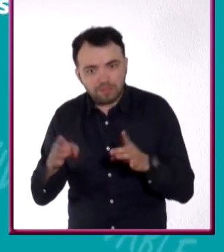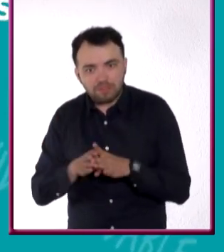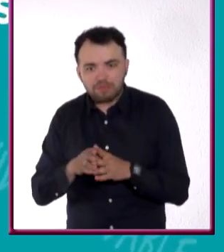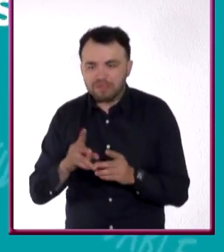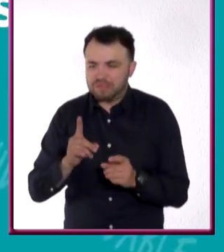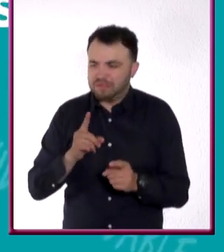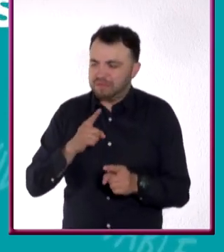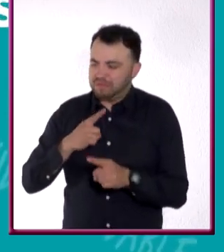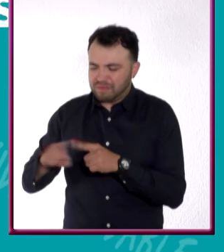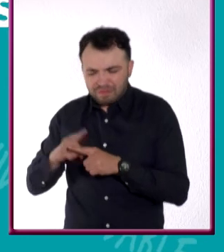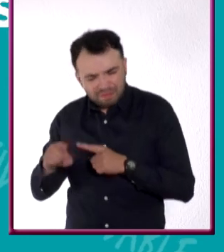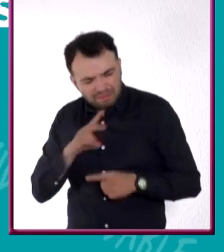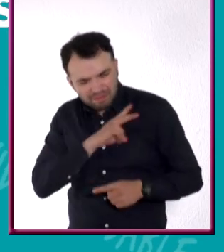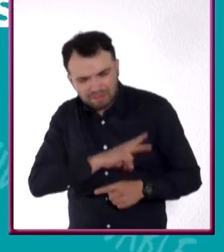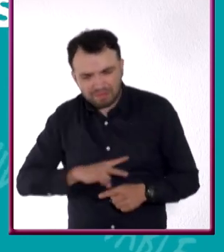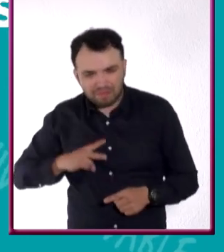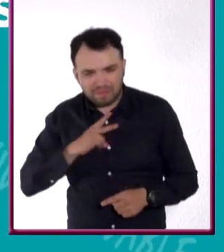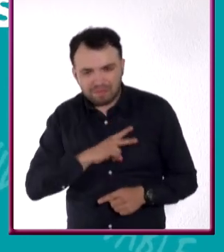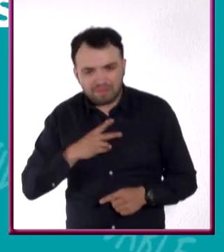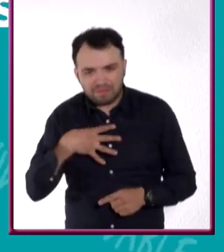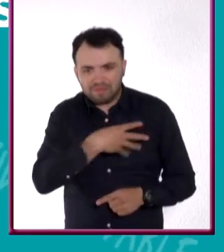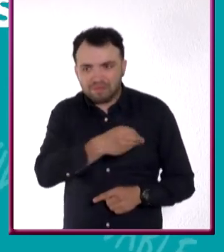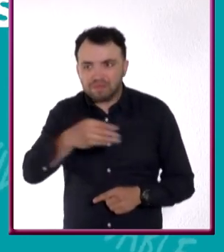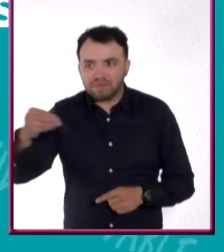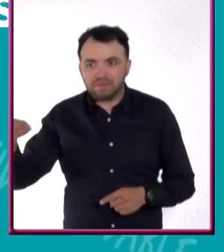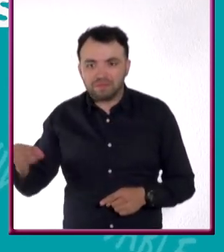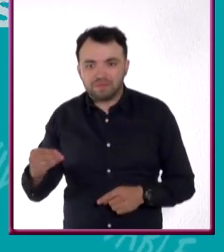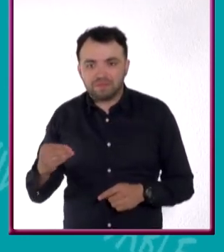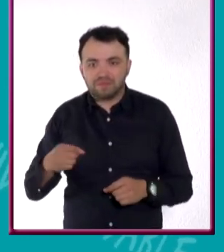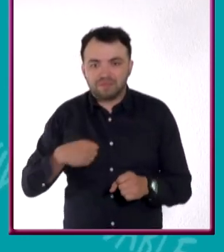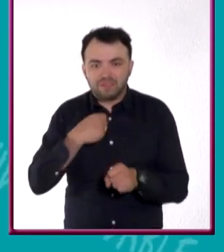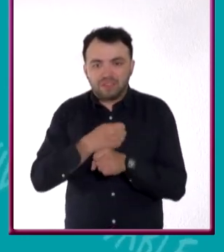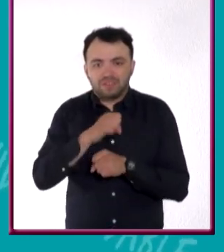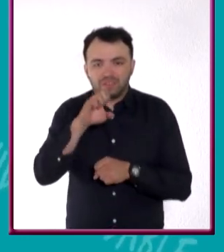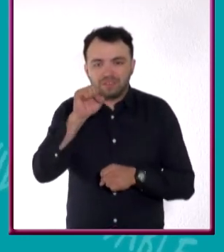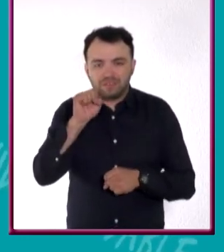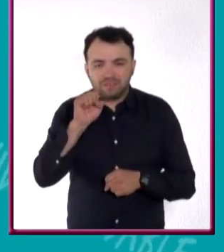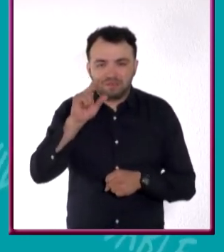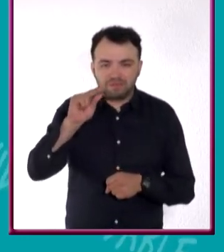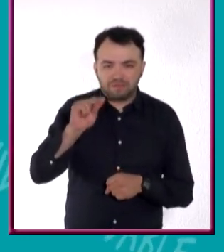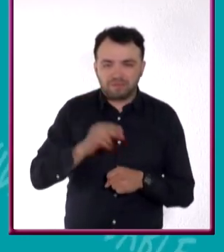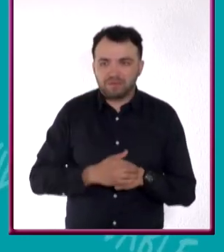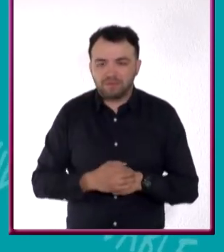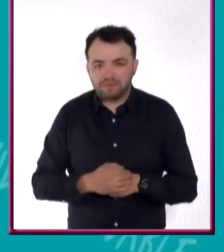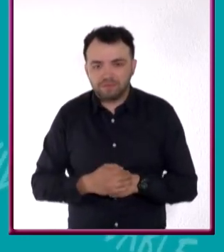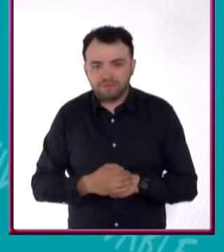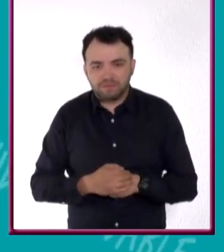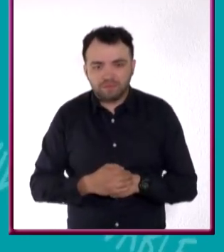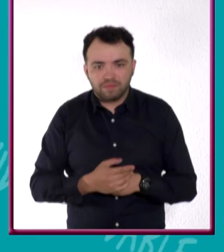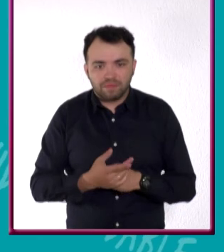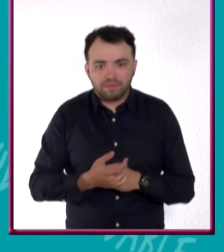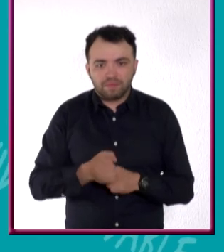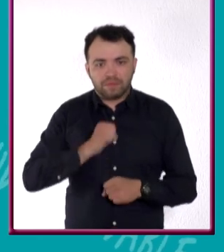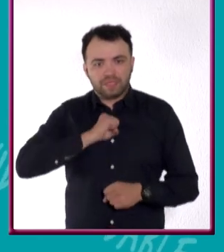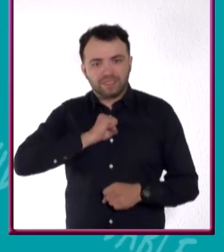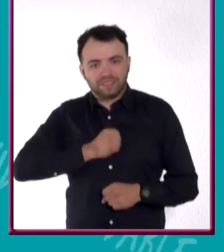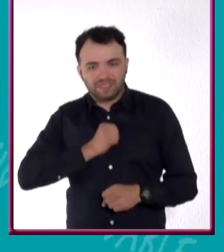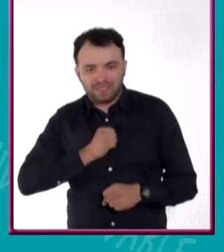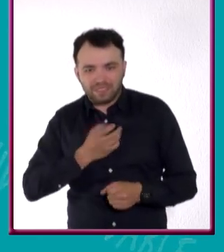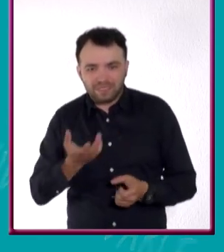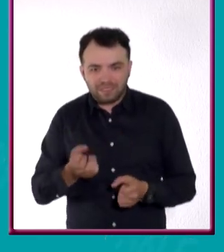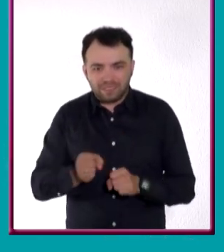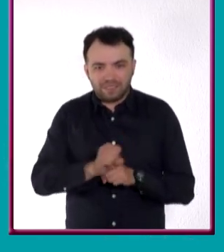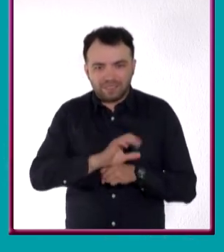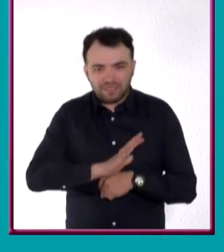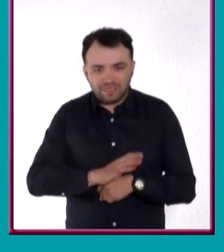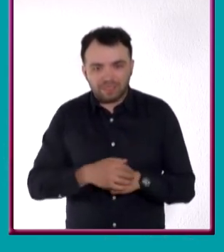como el Marburgo virus y el virus Lassa en la década de los 60, el virus de inmunodeficiencia humana en la década de los